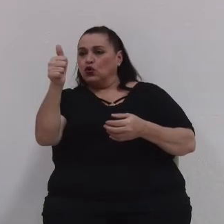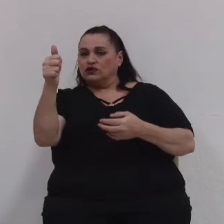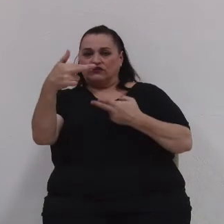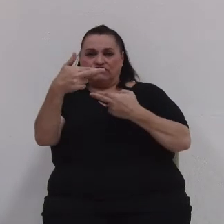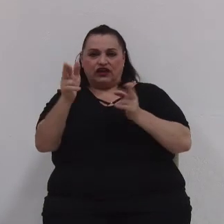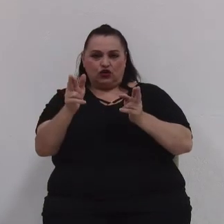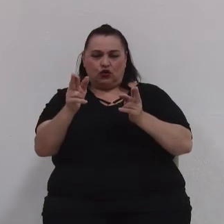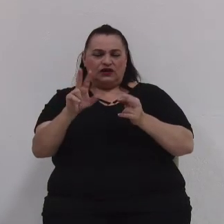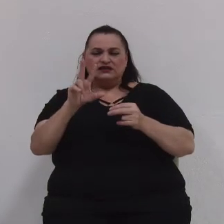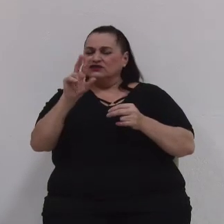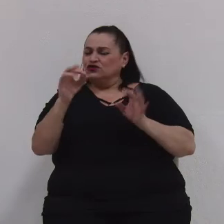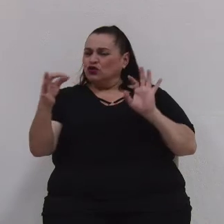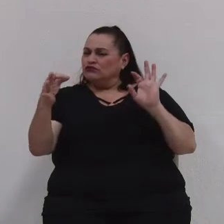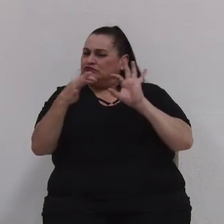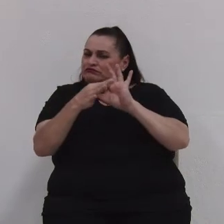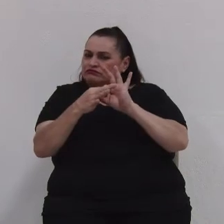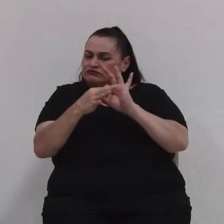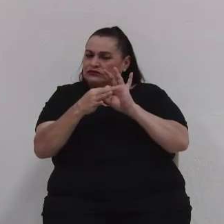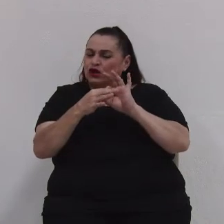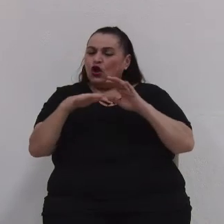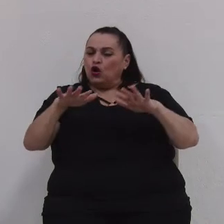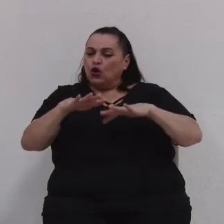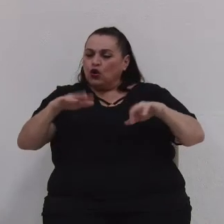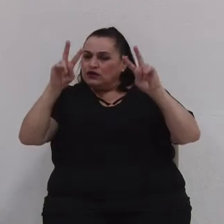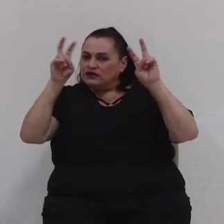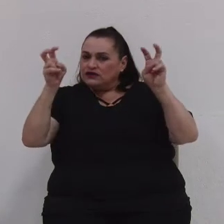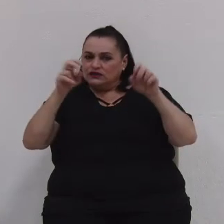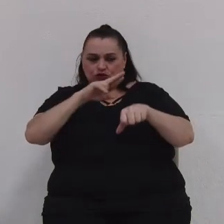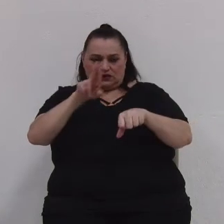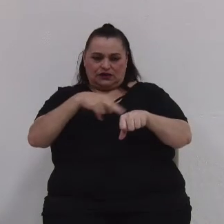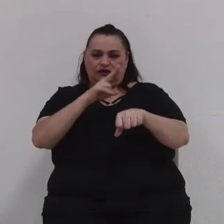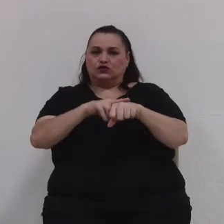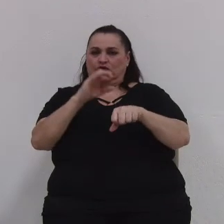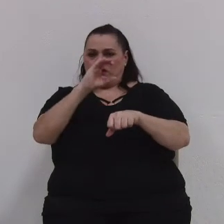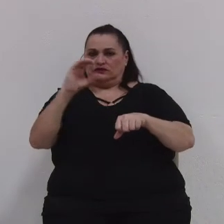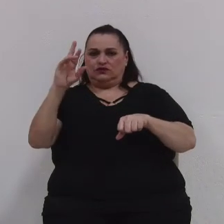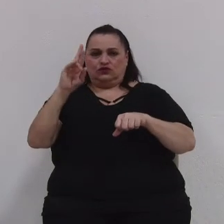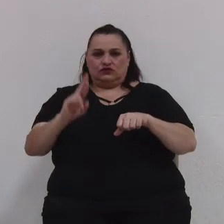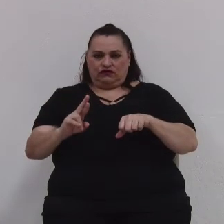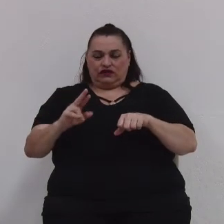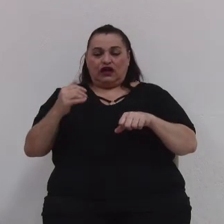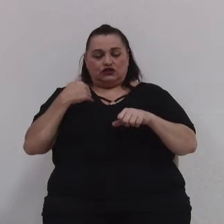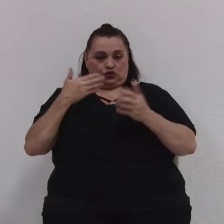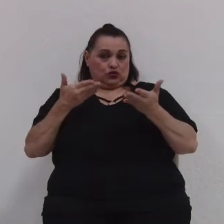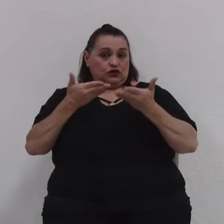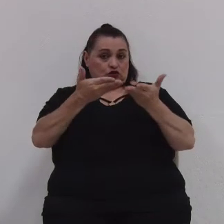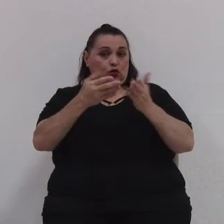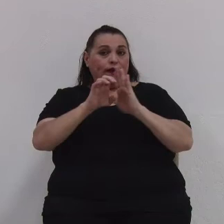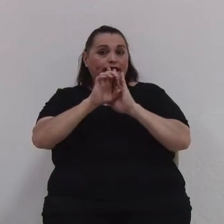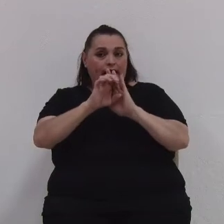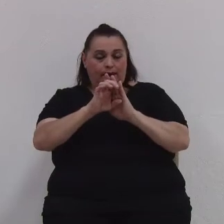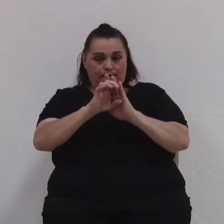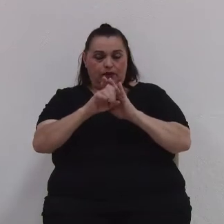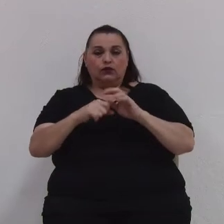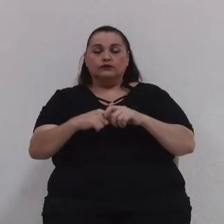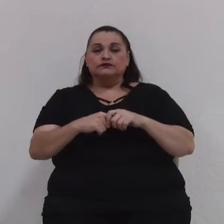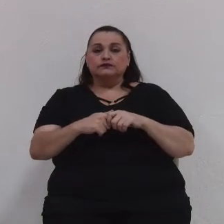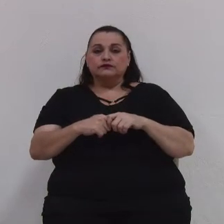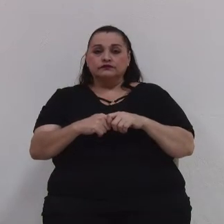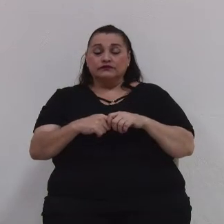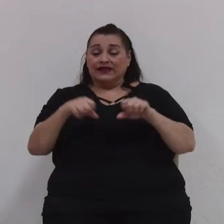que no tienen nada que ver con la contextualización nacional. Les voy a dar un ejemplo. En